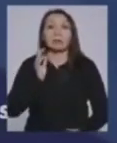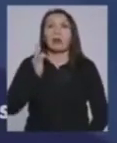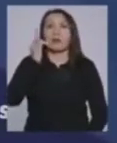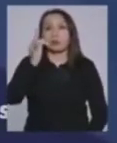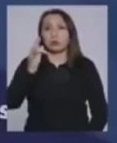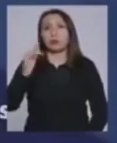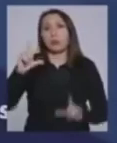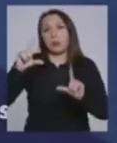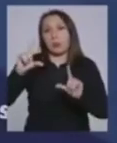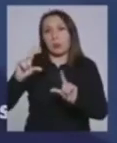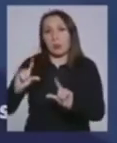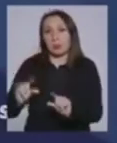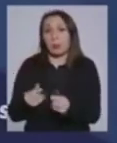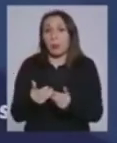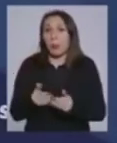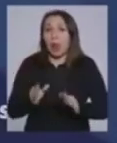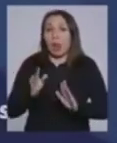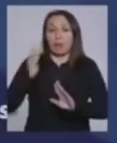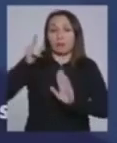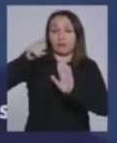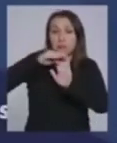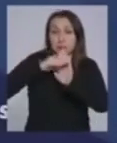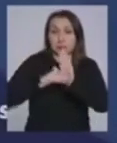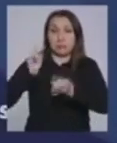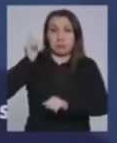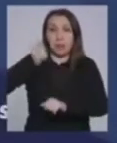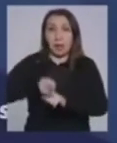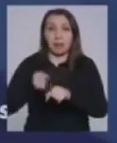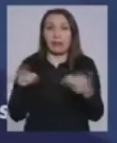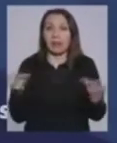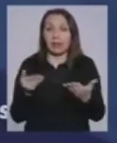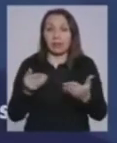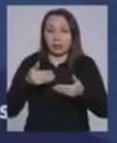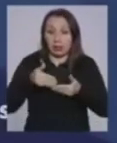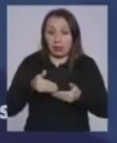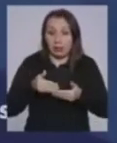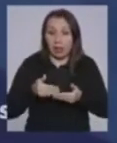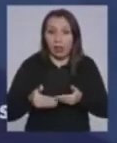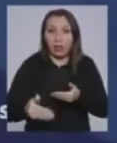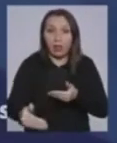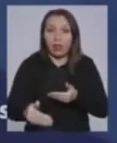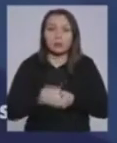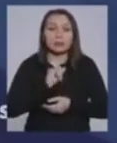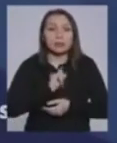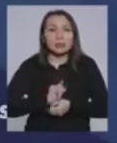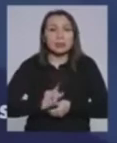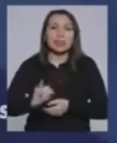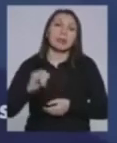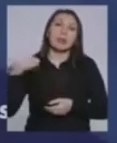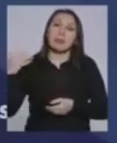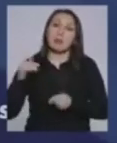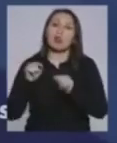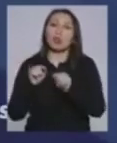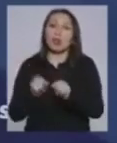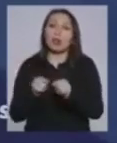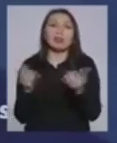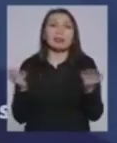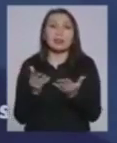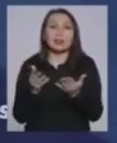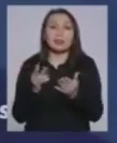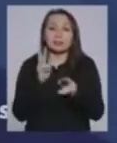futuro. Cualquier medida que tomemos de aquí en adelante siempre serán en